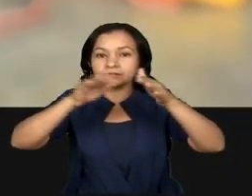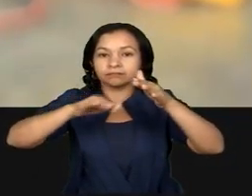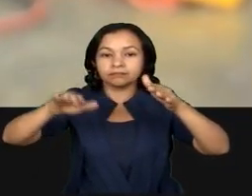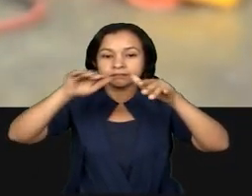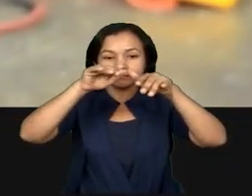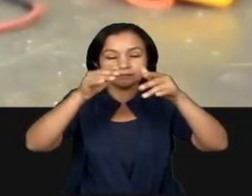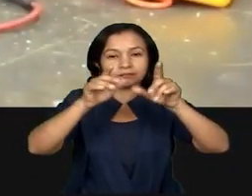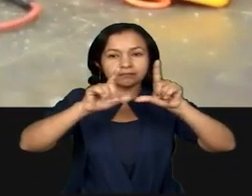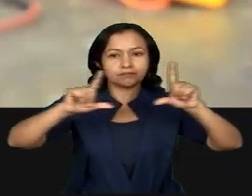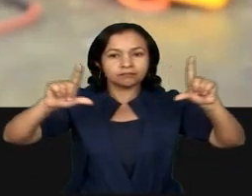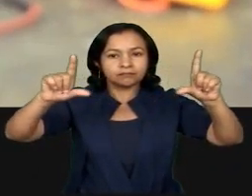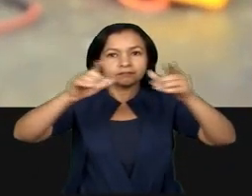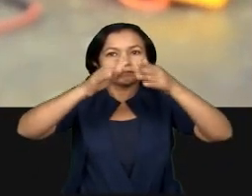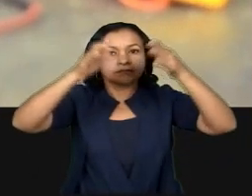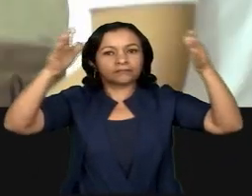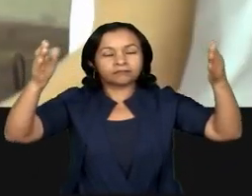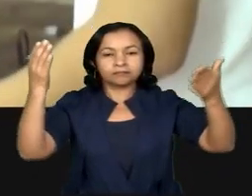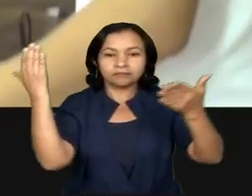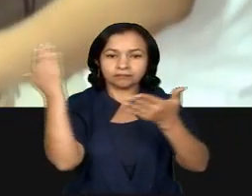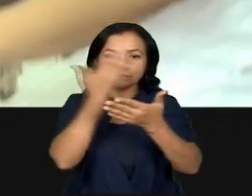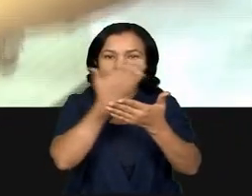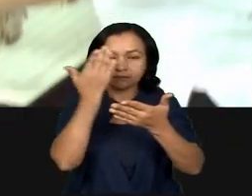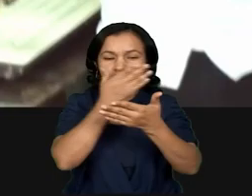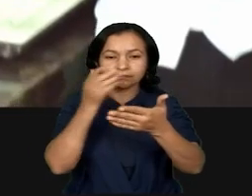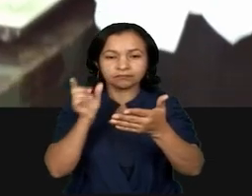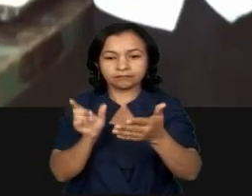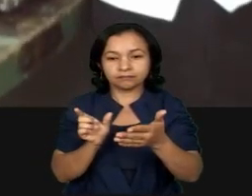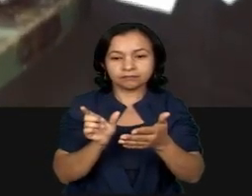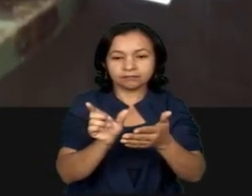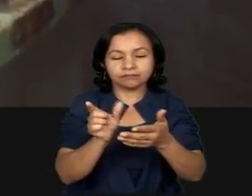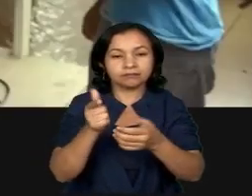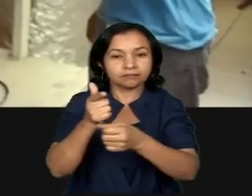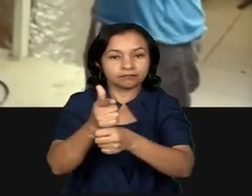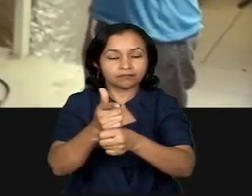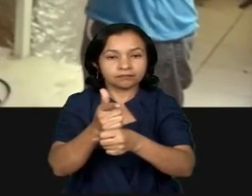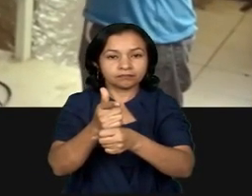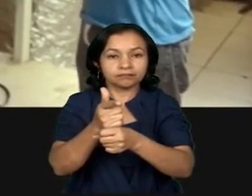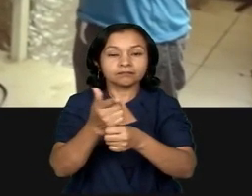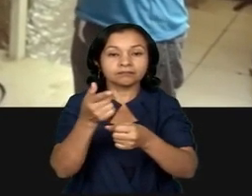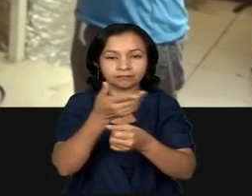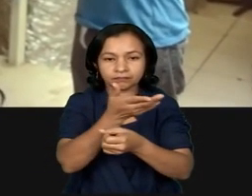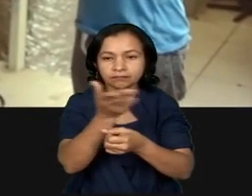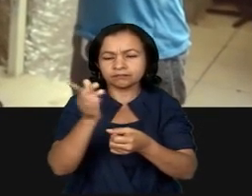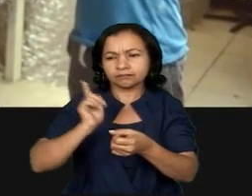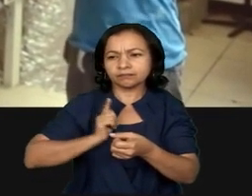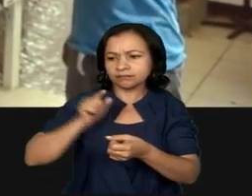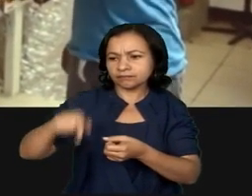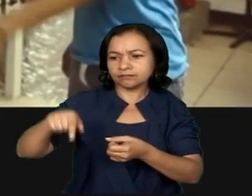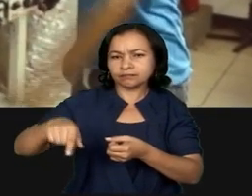auditorio, salas, estudios de grabación para multimedia como el que ustedes tienen,